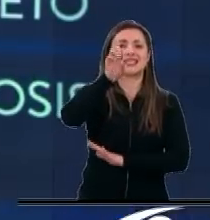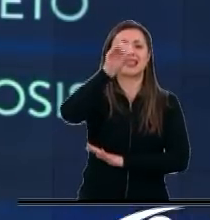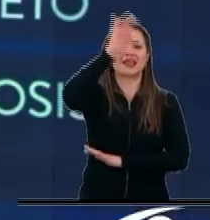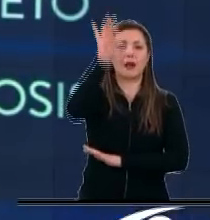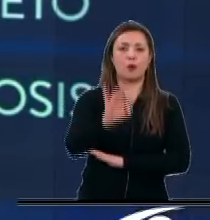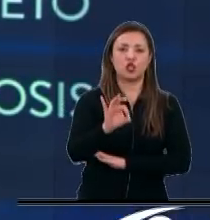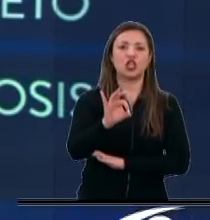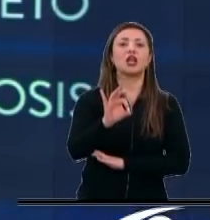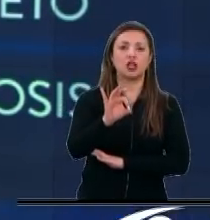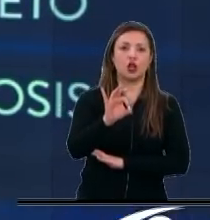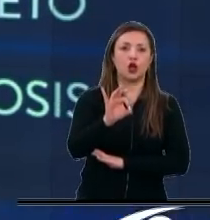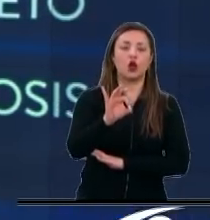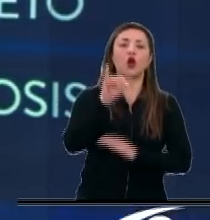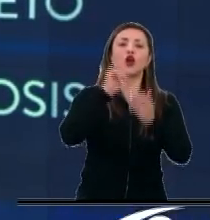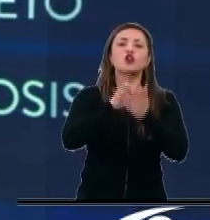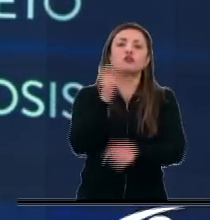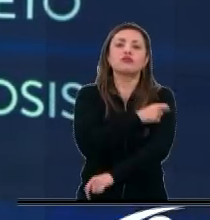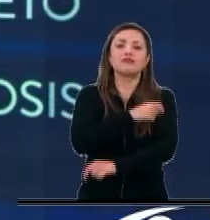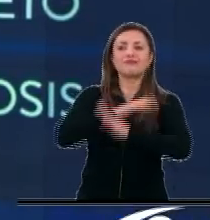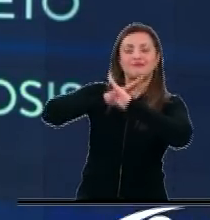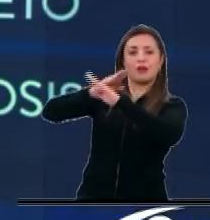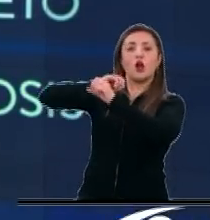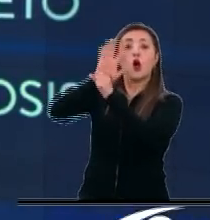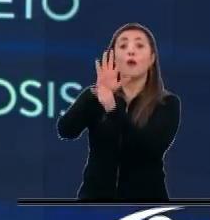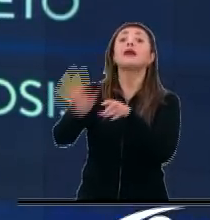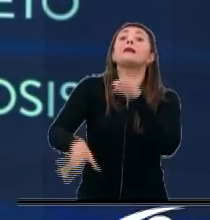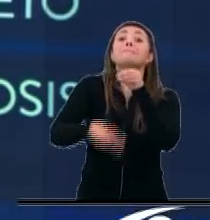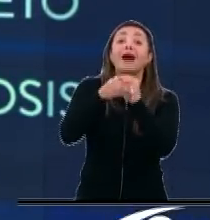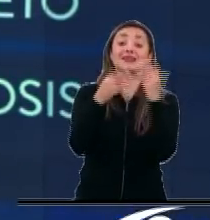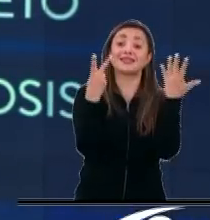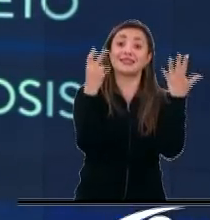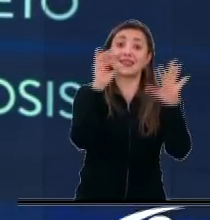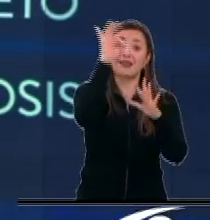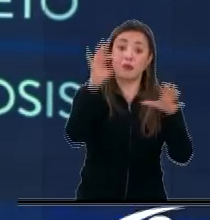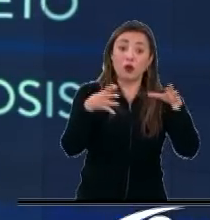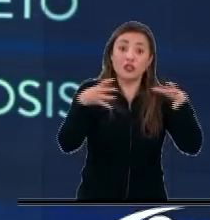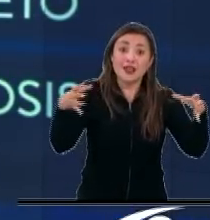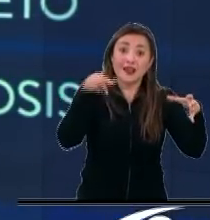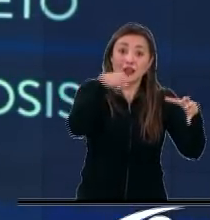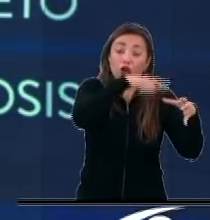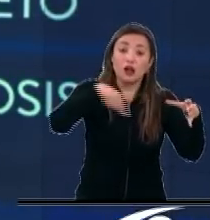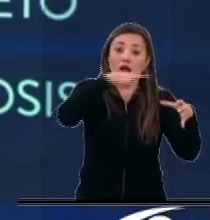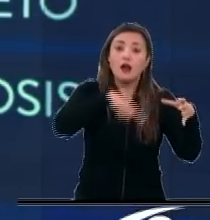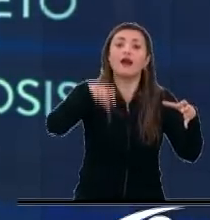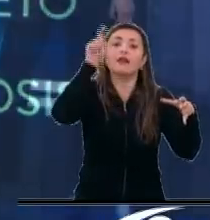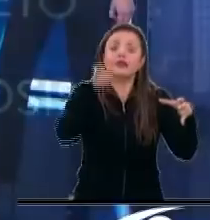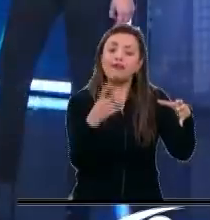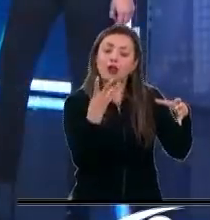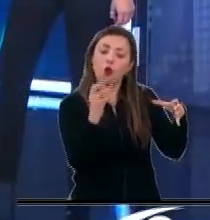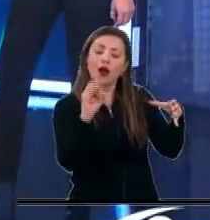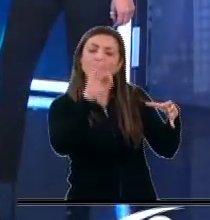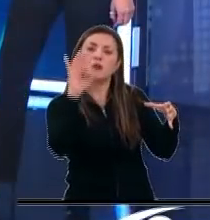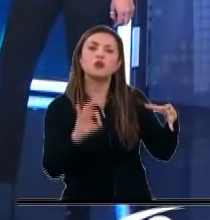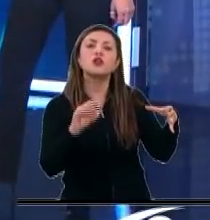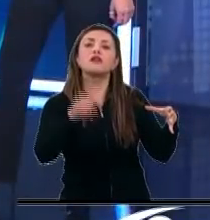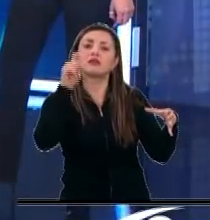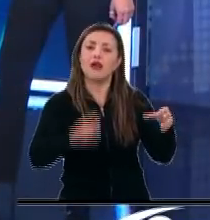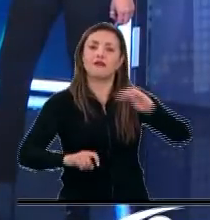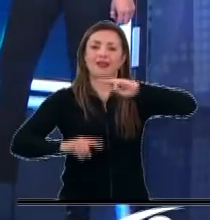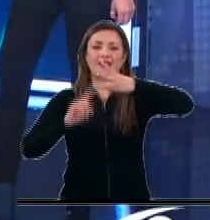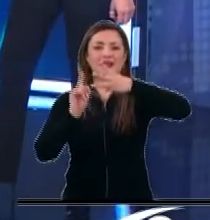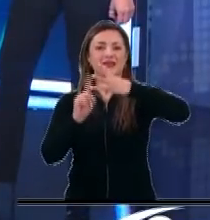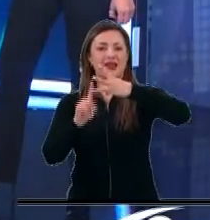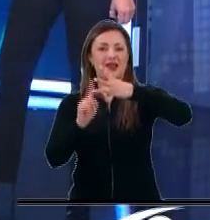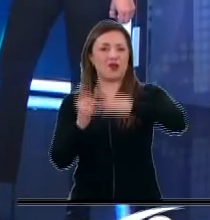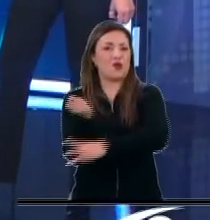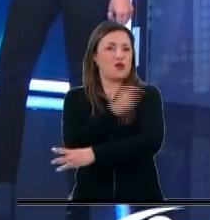contra el COVID-19. Pero además, que de ese 70%, el 40% de personas ya tengan